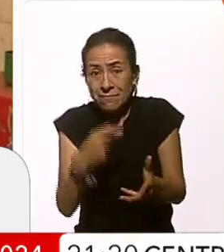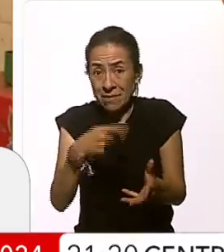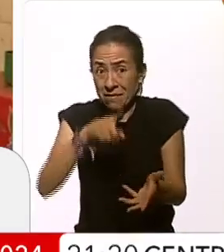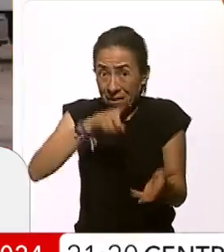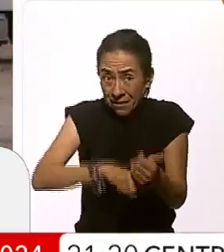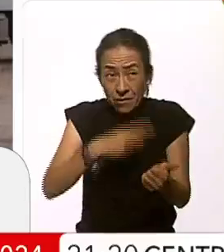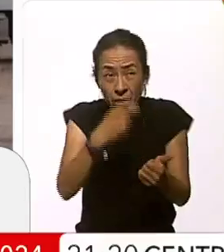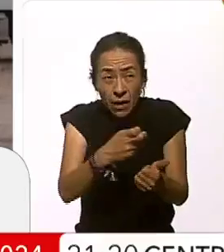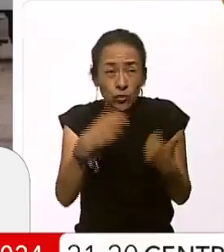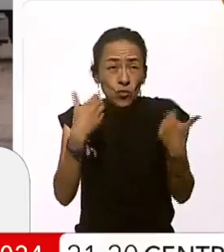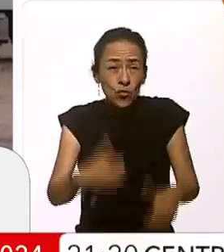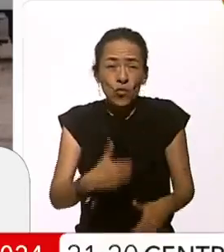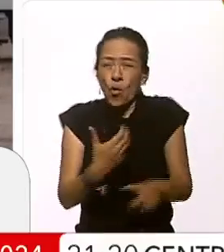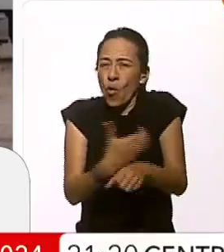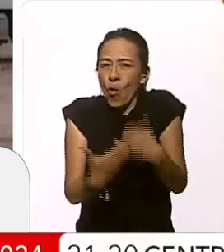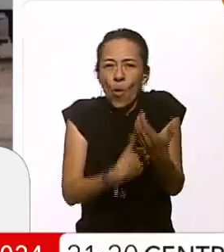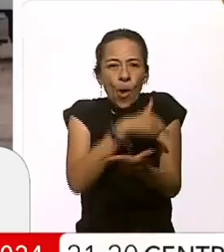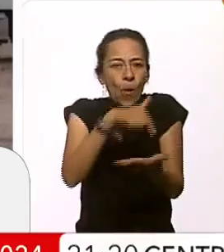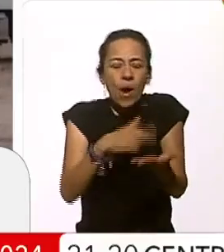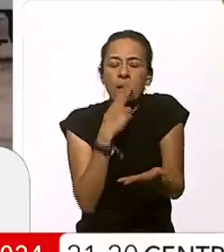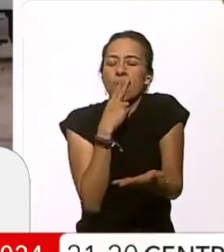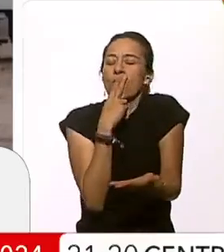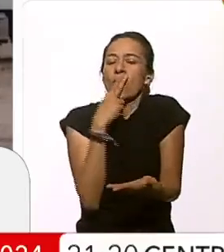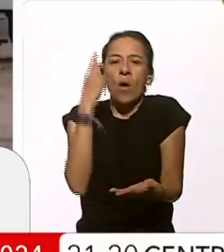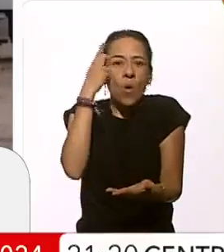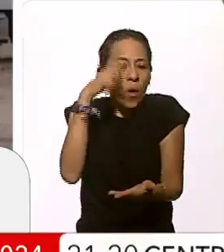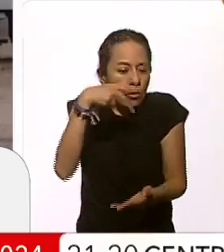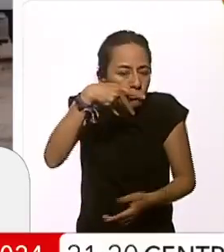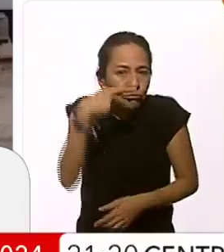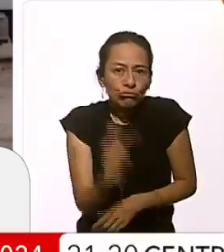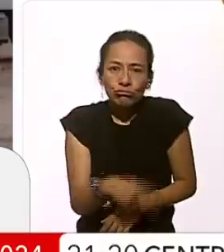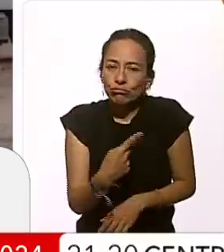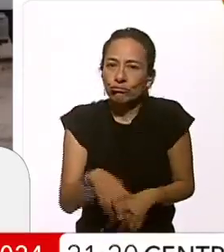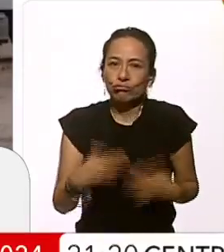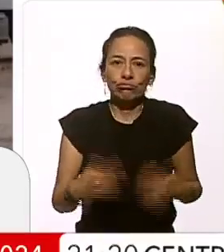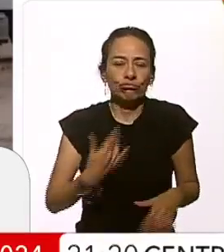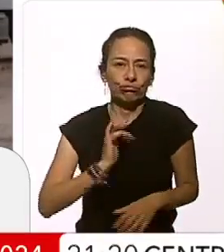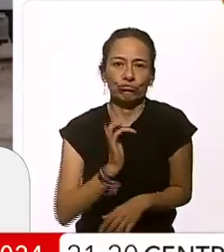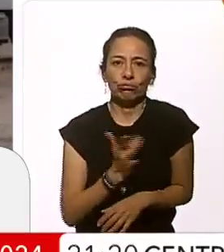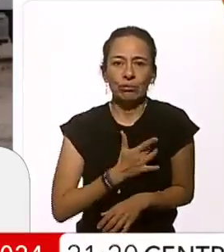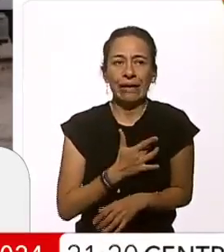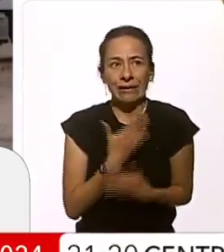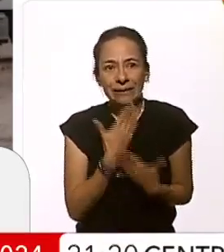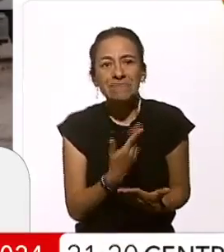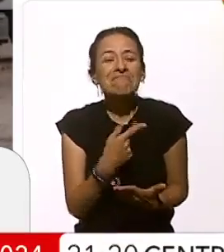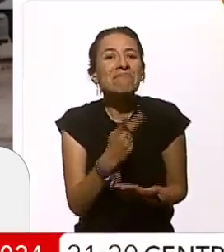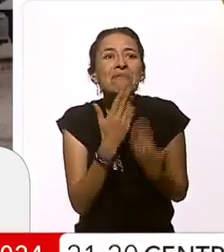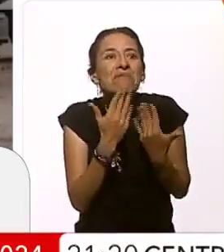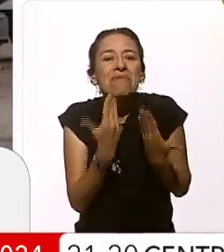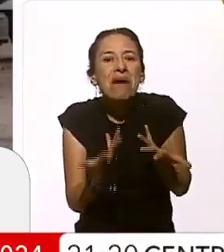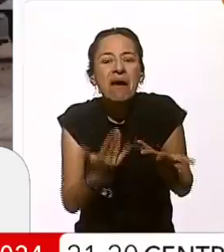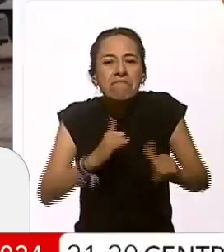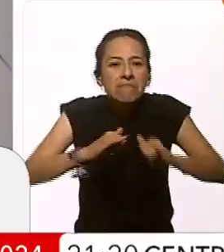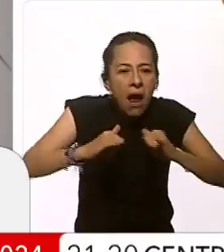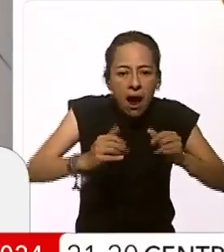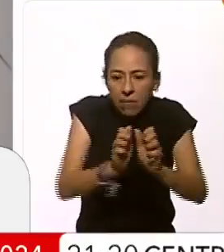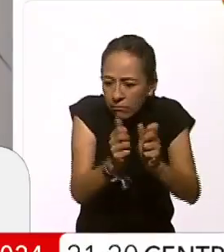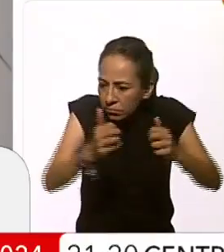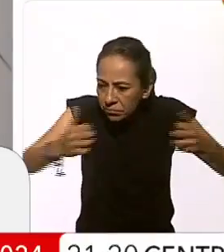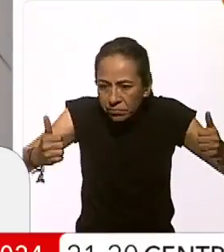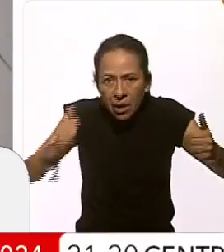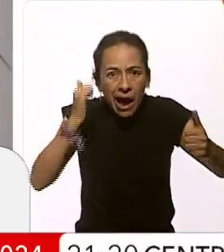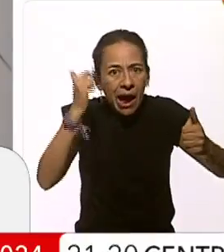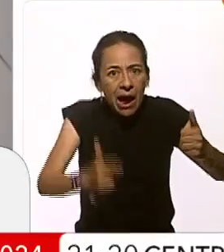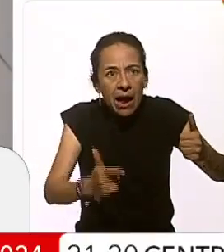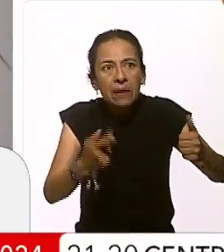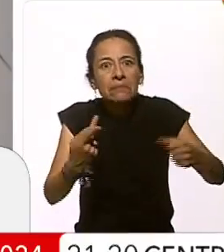tienes un organismo que no tiene un expediente médico, haz de cuenta, no tienes planos, no tienes memoria de